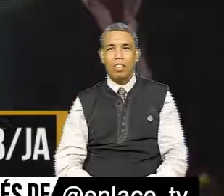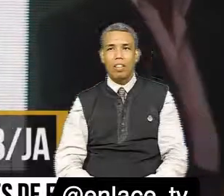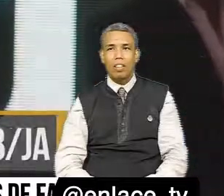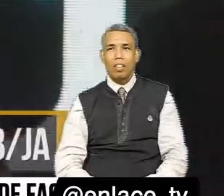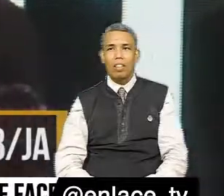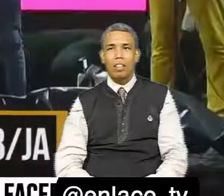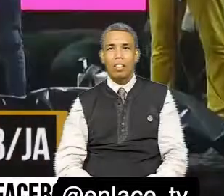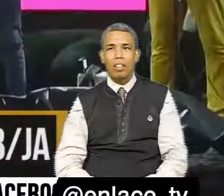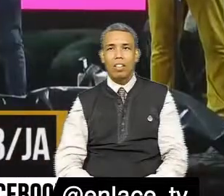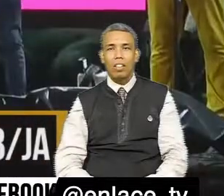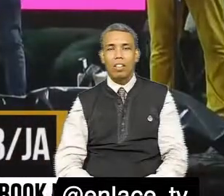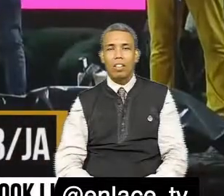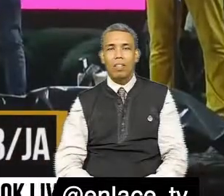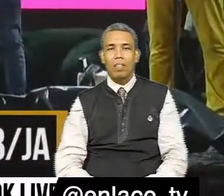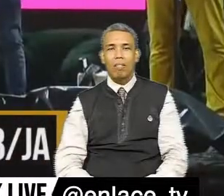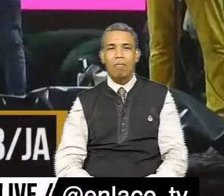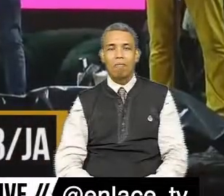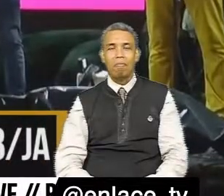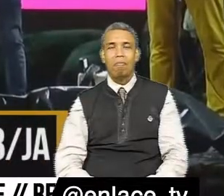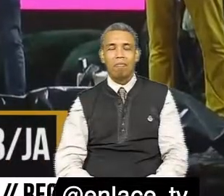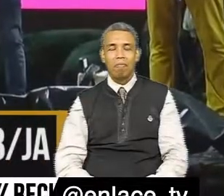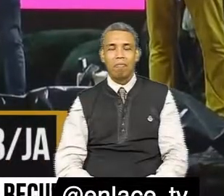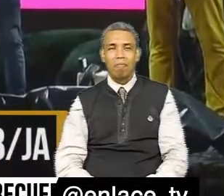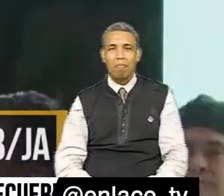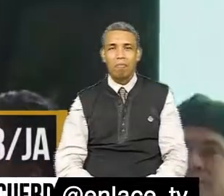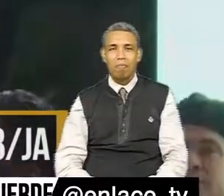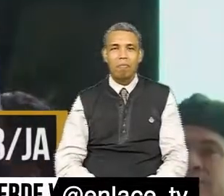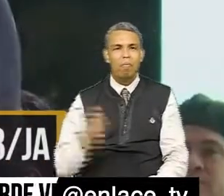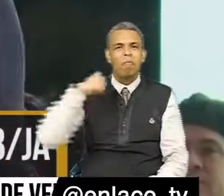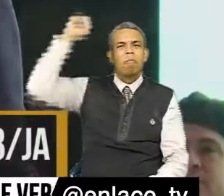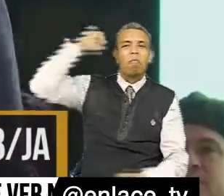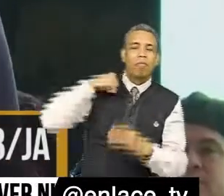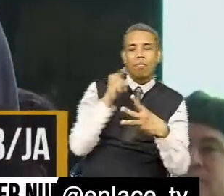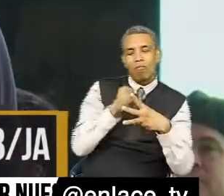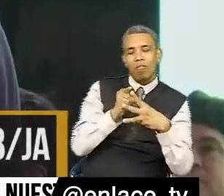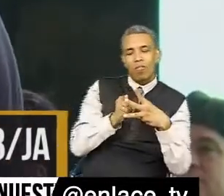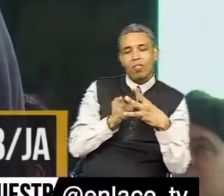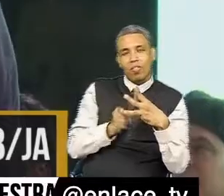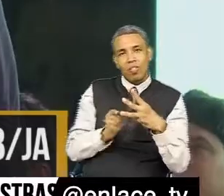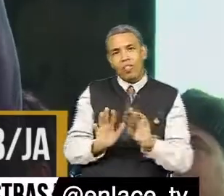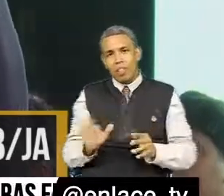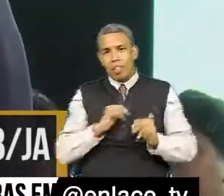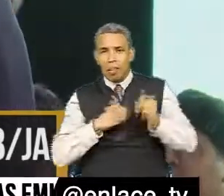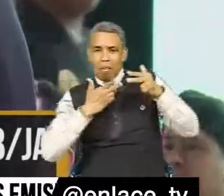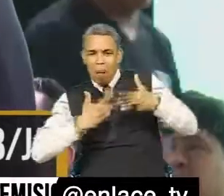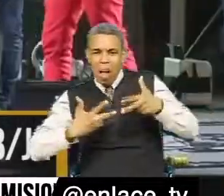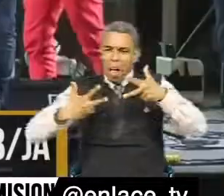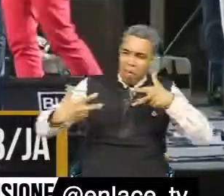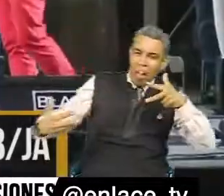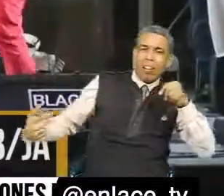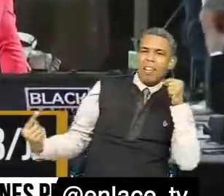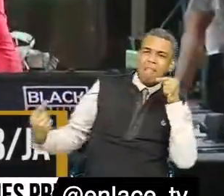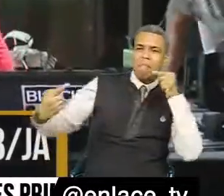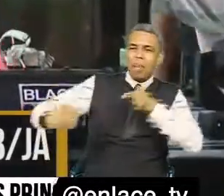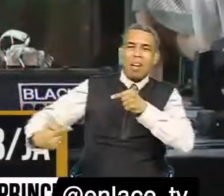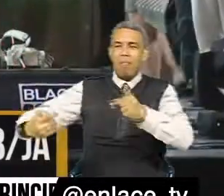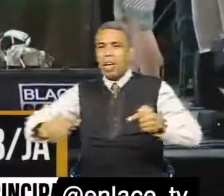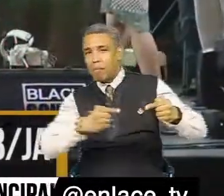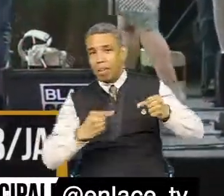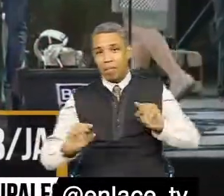rivales con esos resultados y la participación de los mejores exponentes nacionales de piquería y el folclor vallenato barrancabermeja